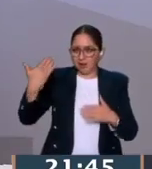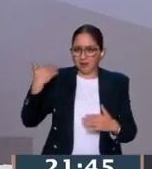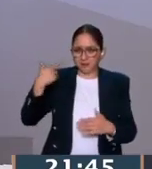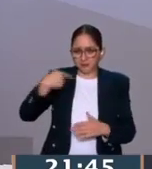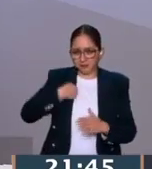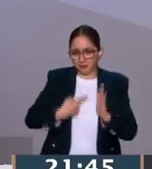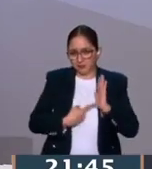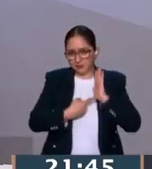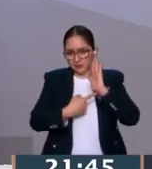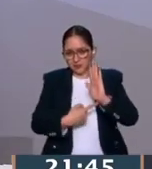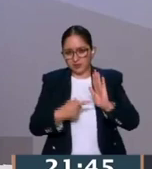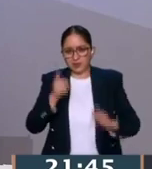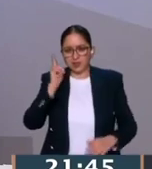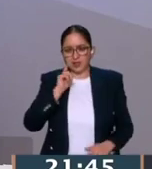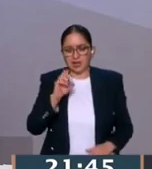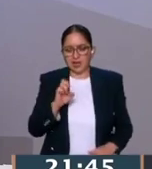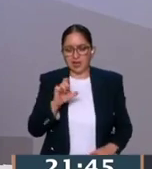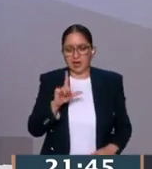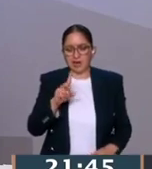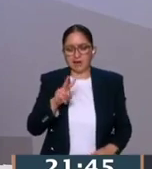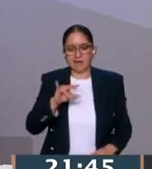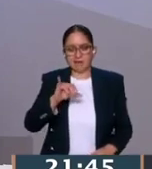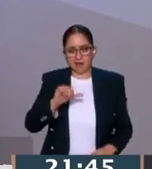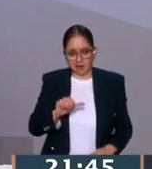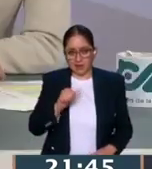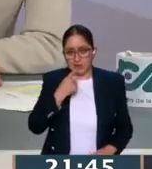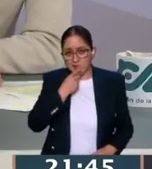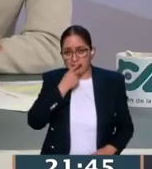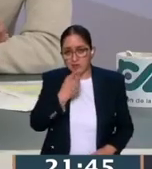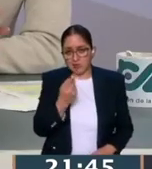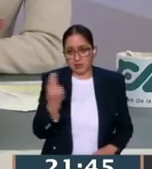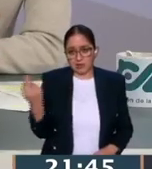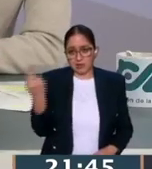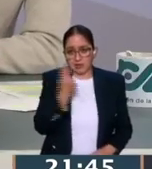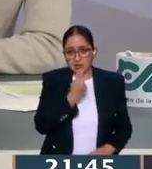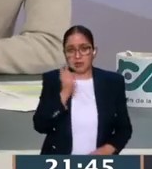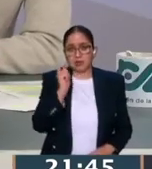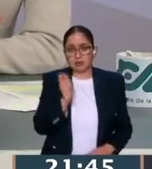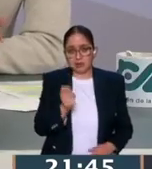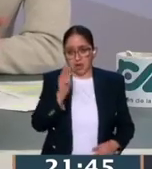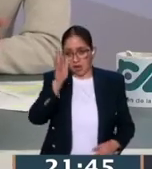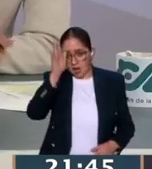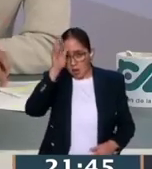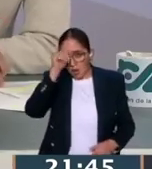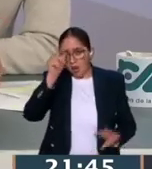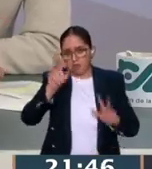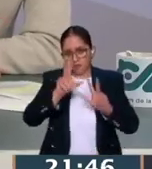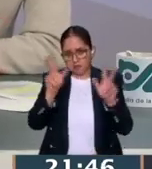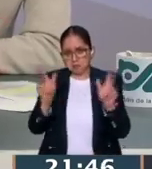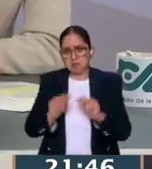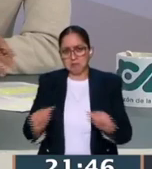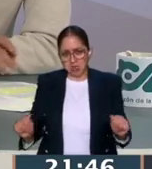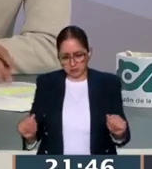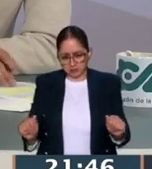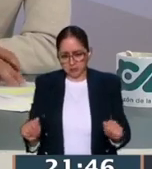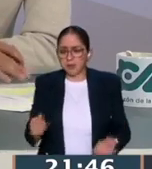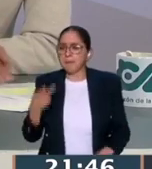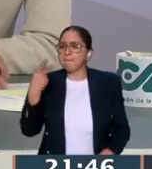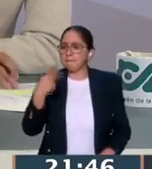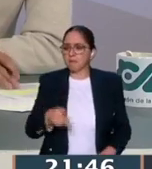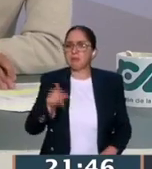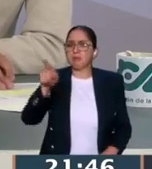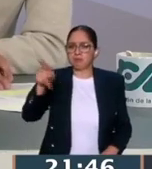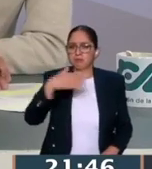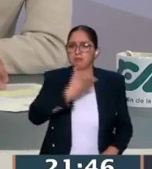del activista Delia Quiroa, que pues declaró que debe establecerse un pacto de paz, ¿no? Y justamente el presidente López